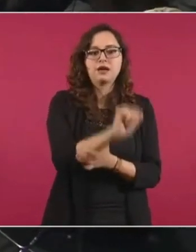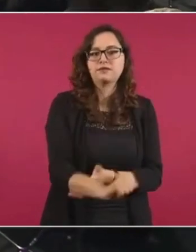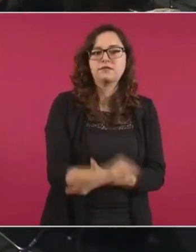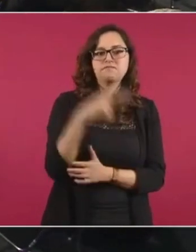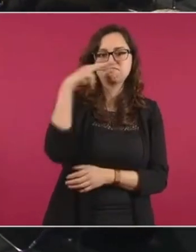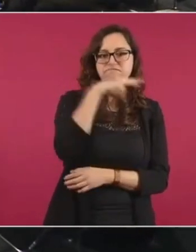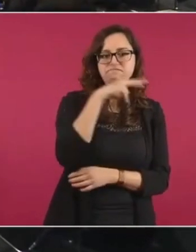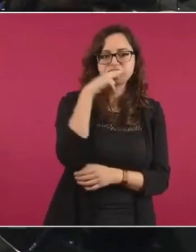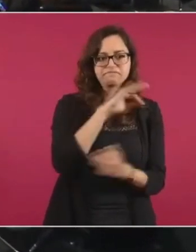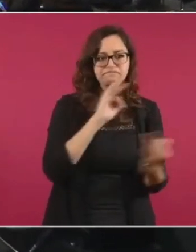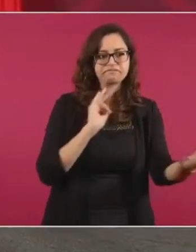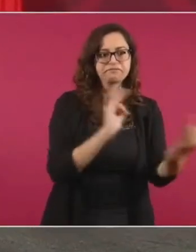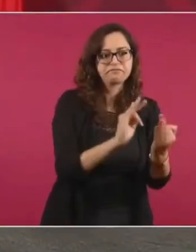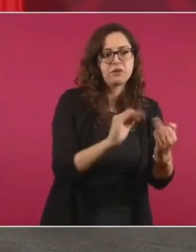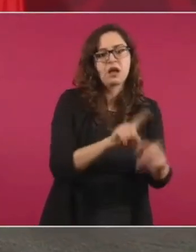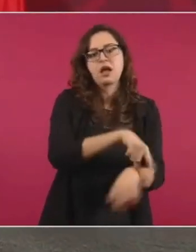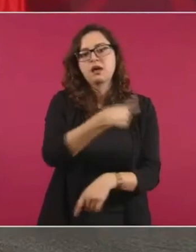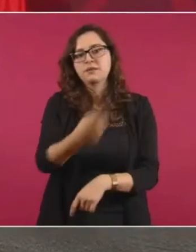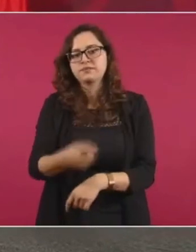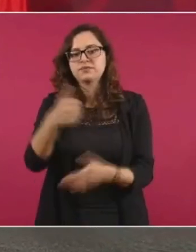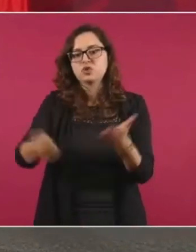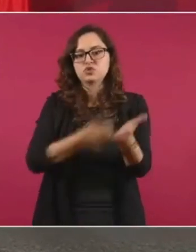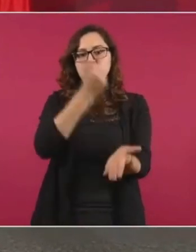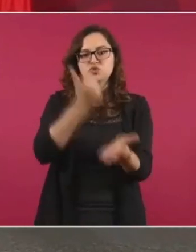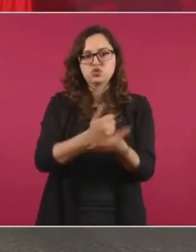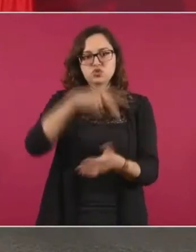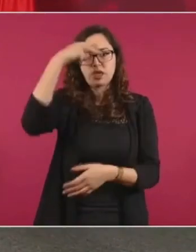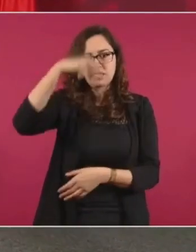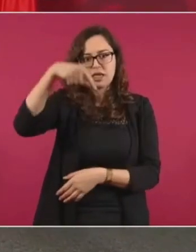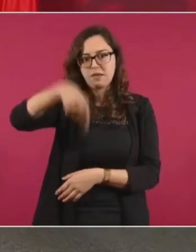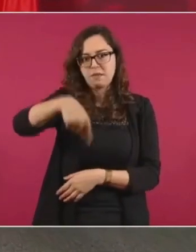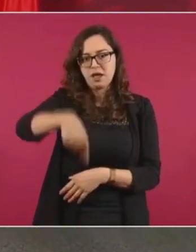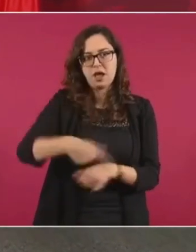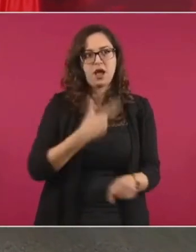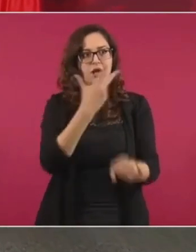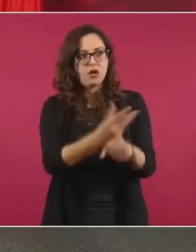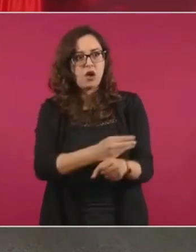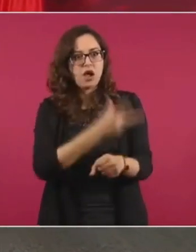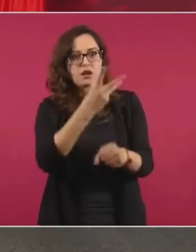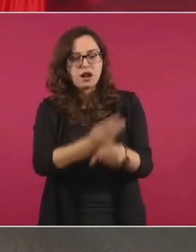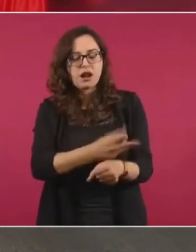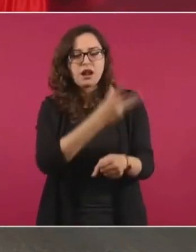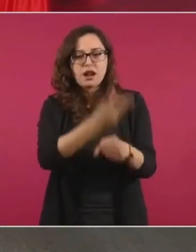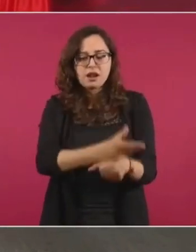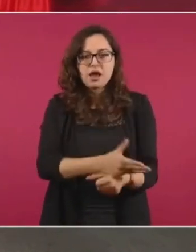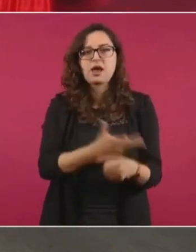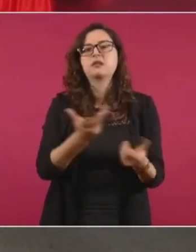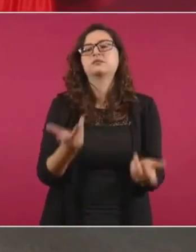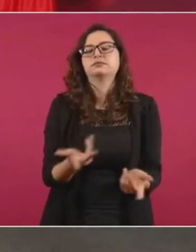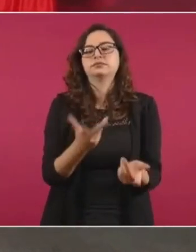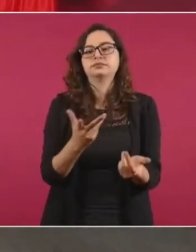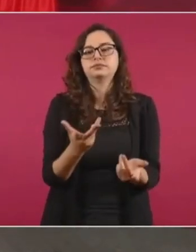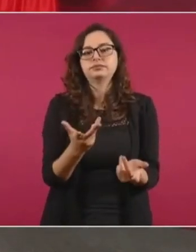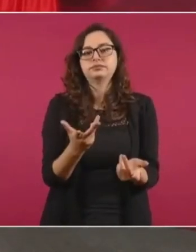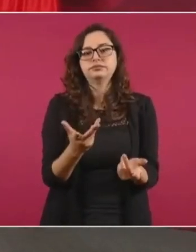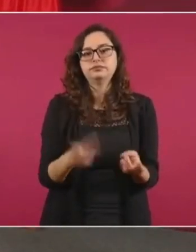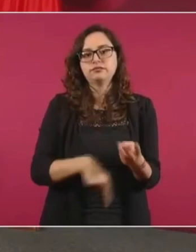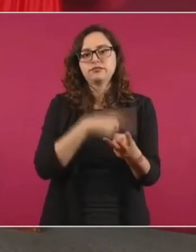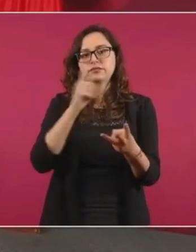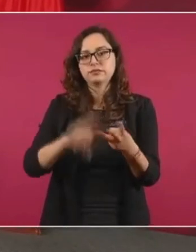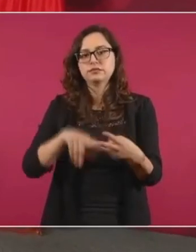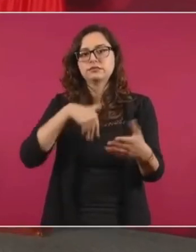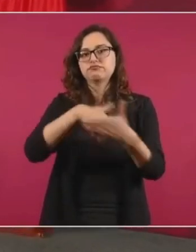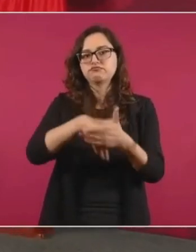rehabilitación del aeropuerto actual de la Ciudad de México, la